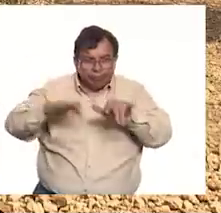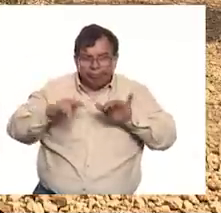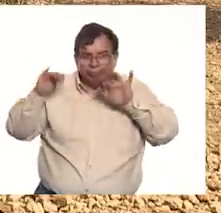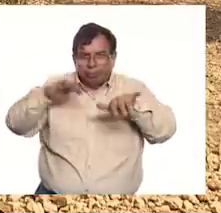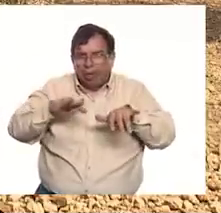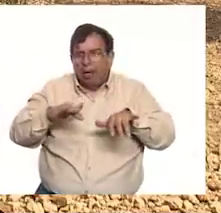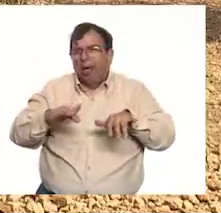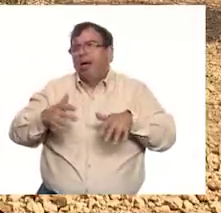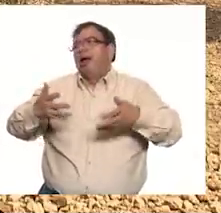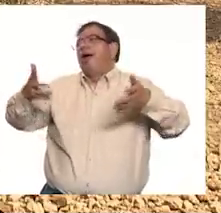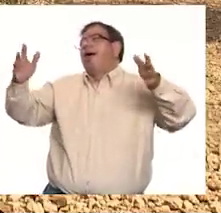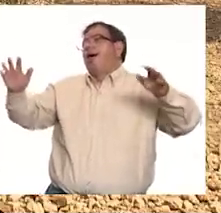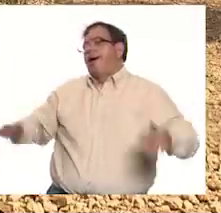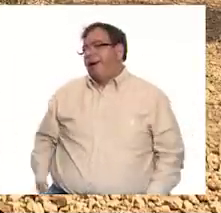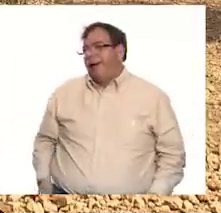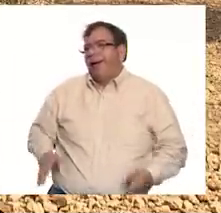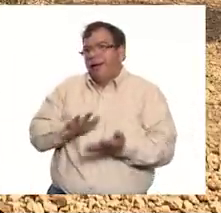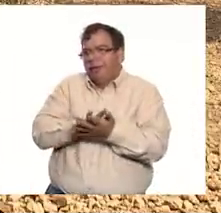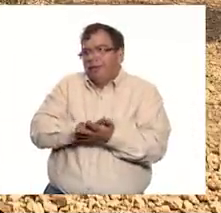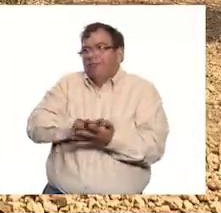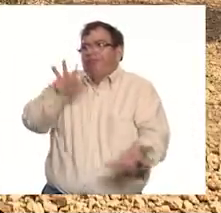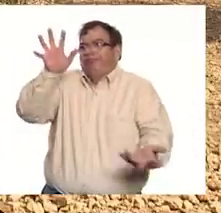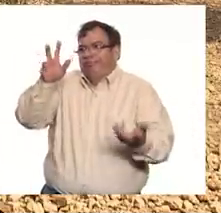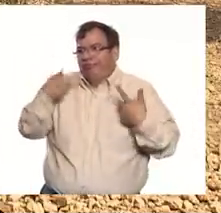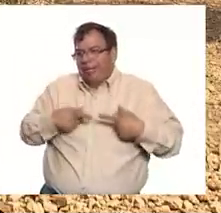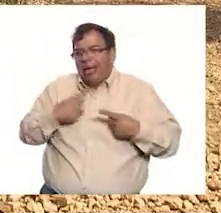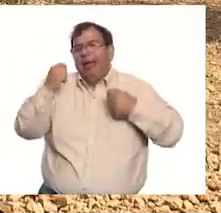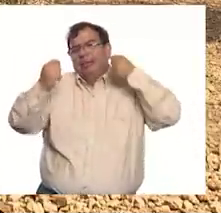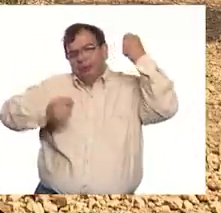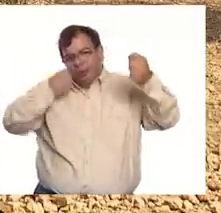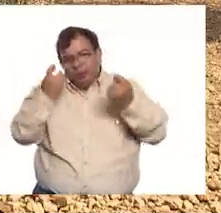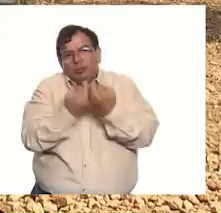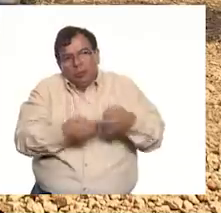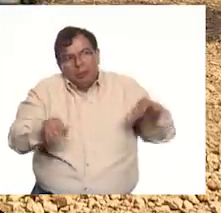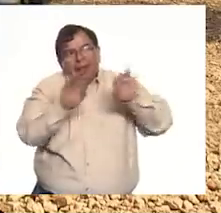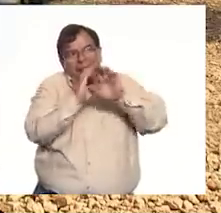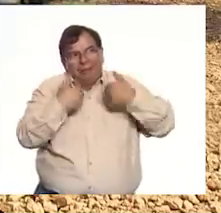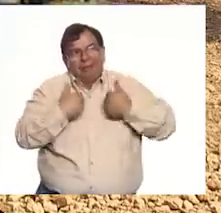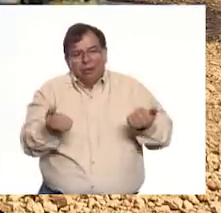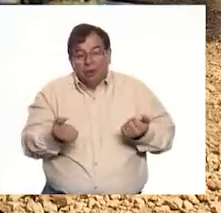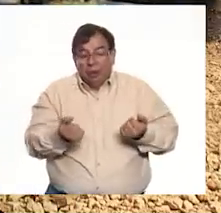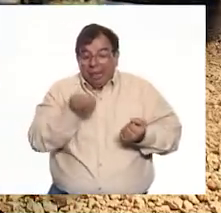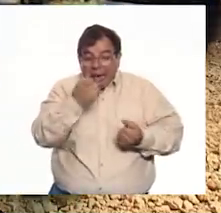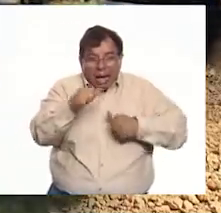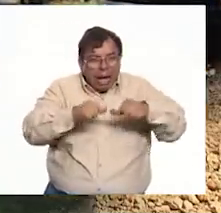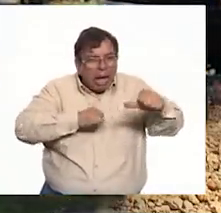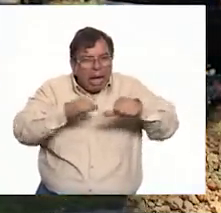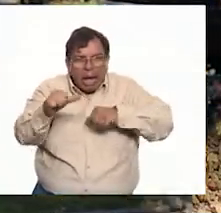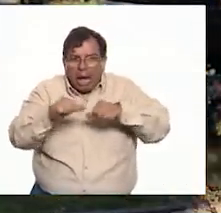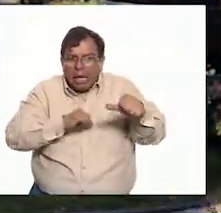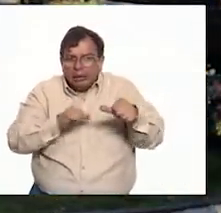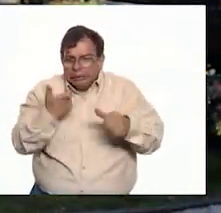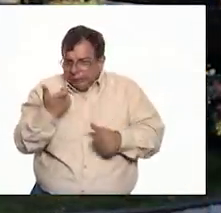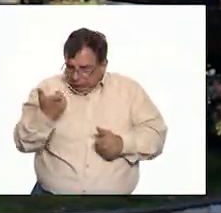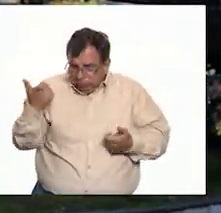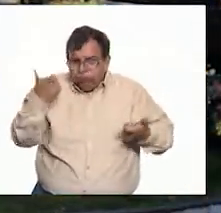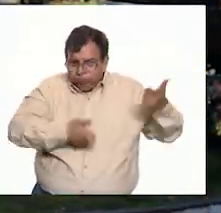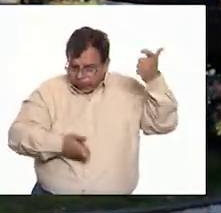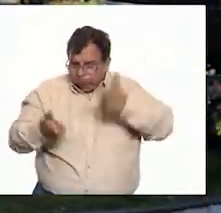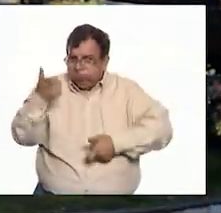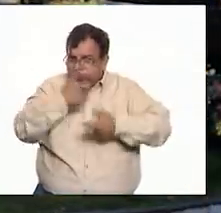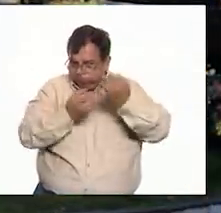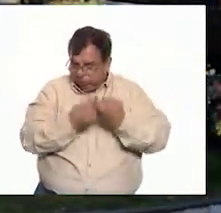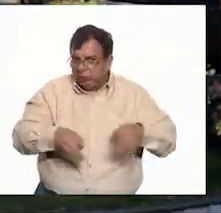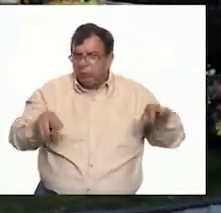queda claro por qué el turismo es la actividad más importante. Estas actividades deben de generar a Valle un ingreso muy importante, maestra.